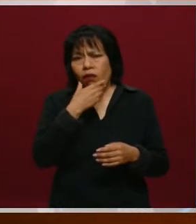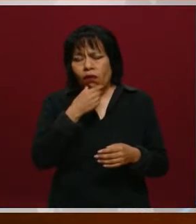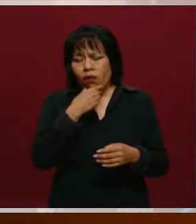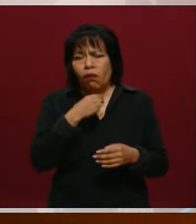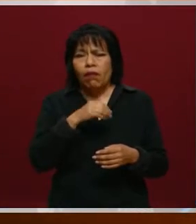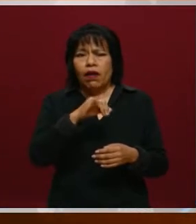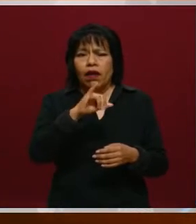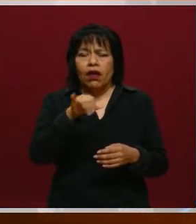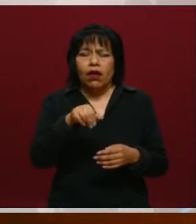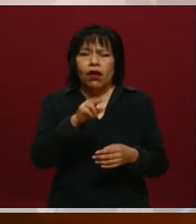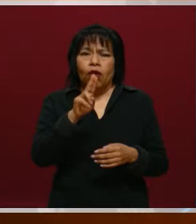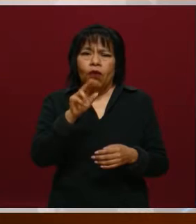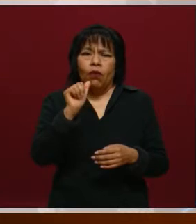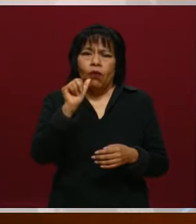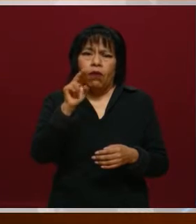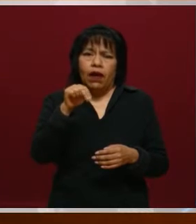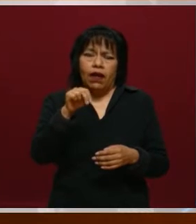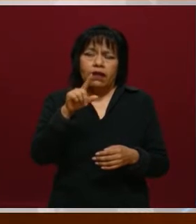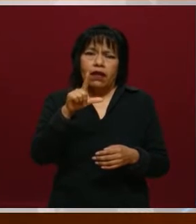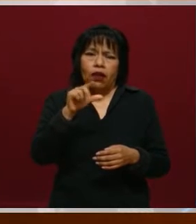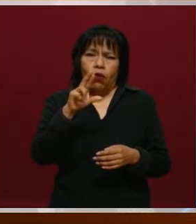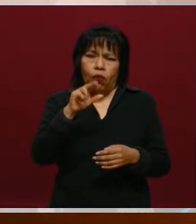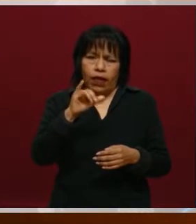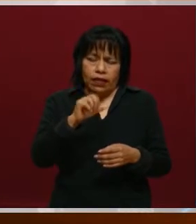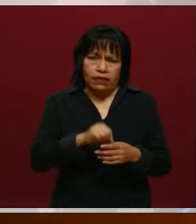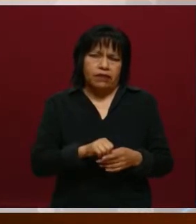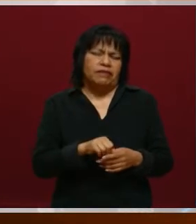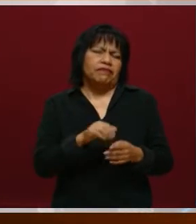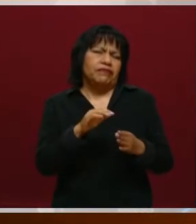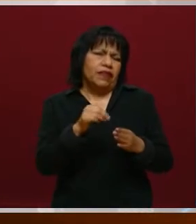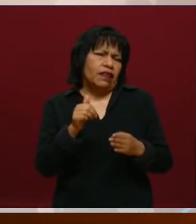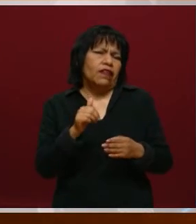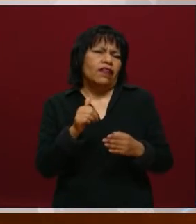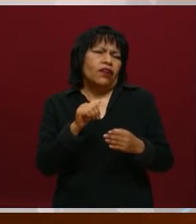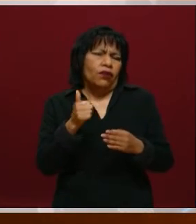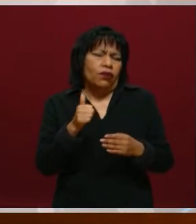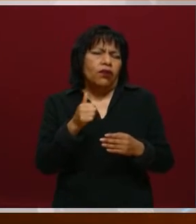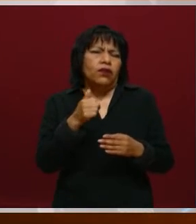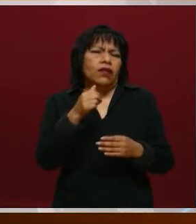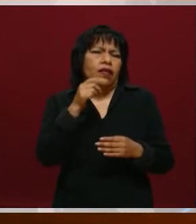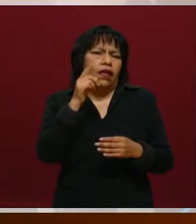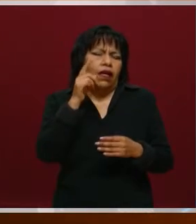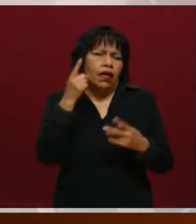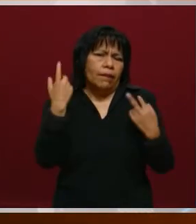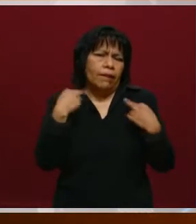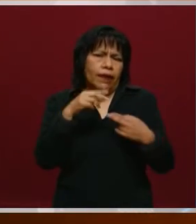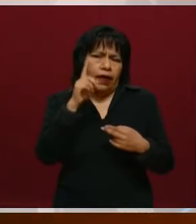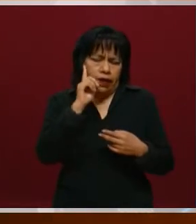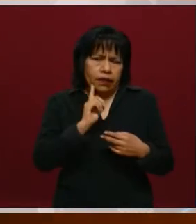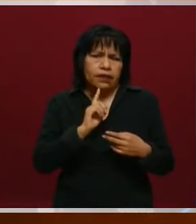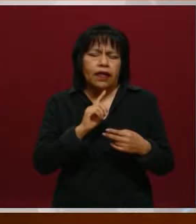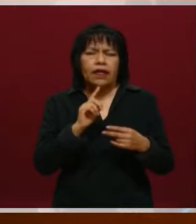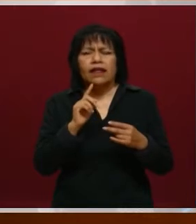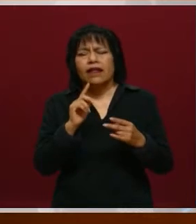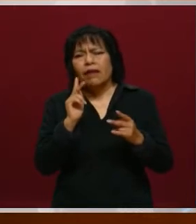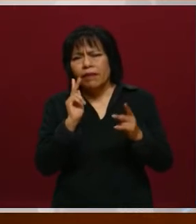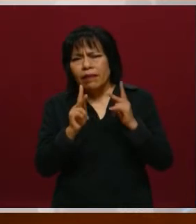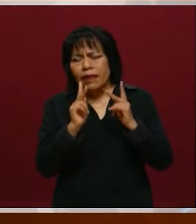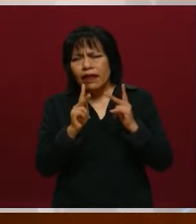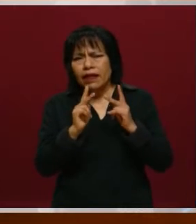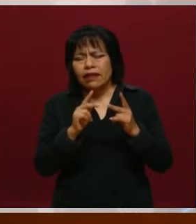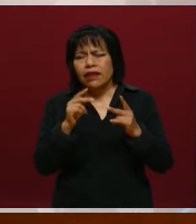alejandra este que hablan sobre el aprendizaje situado hunter deeds que habla sobre interculturalidad bueno ellos